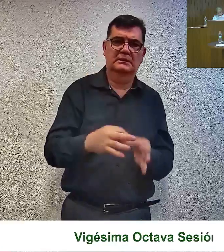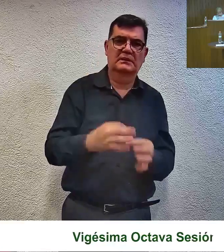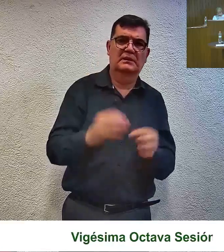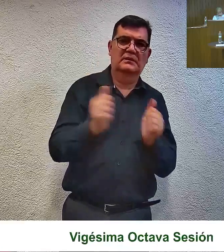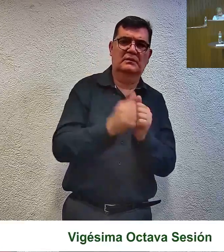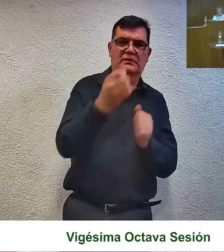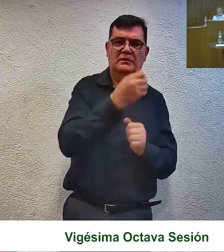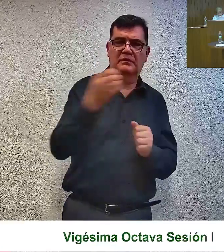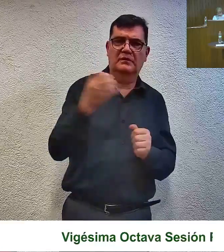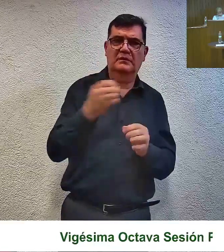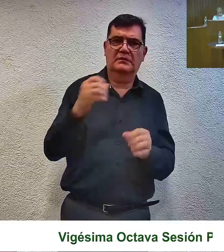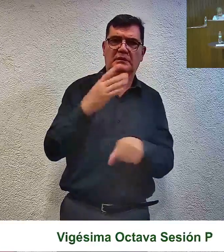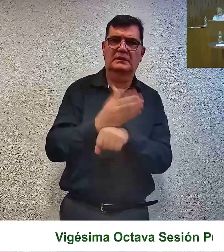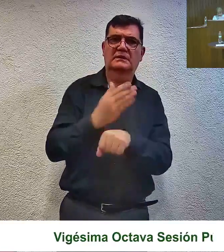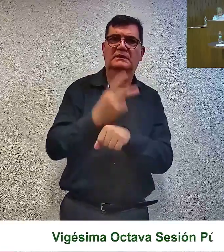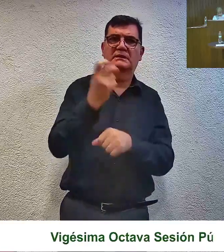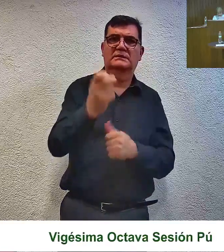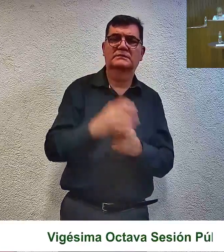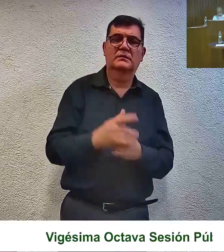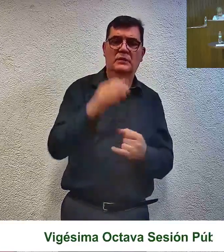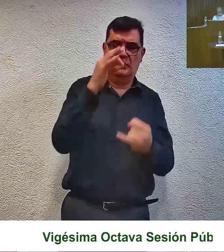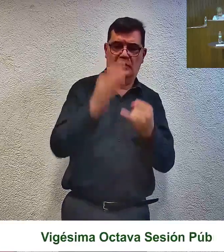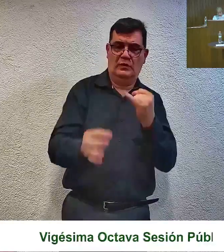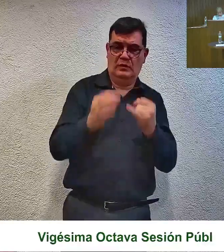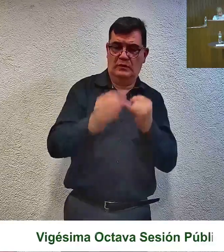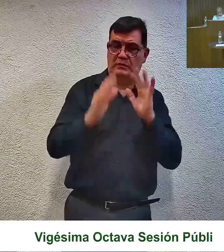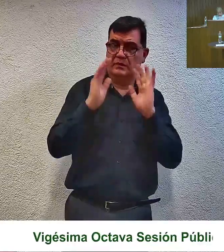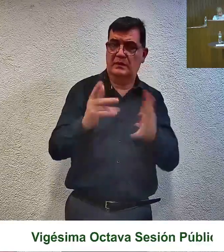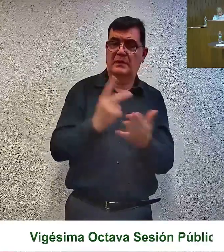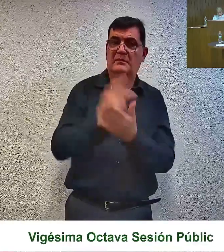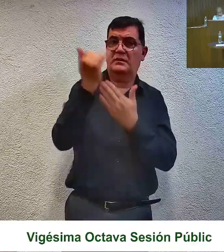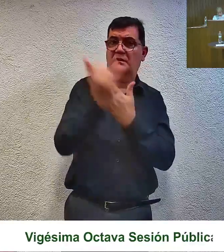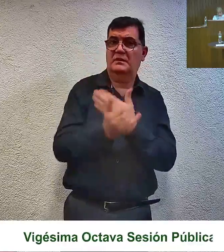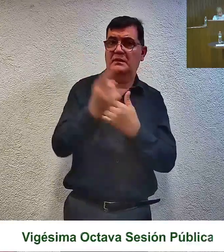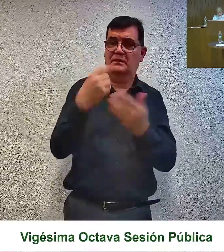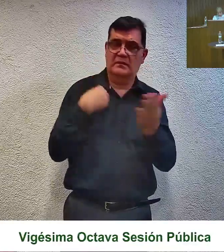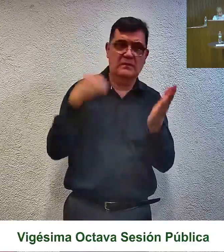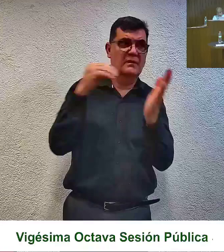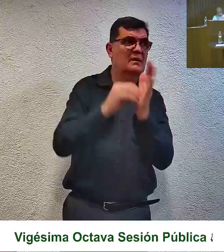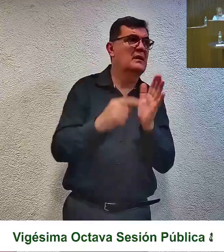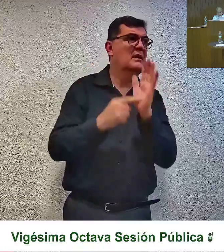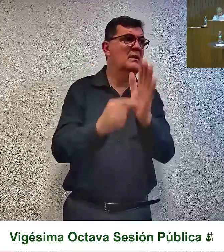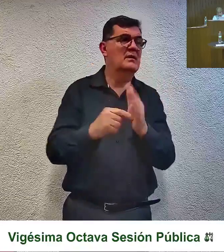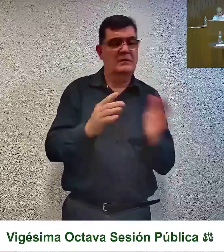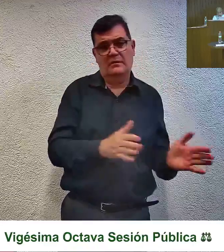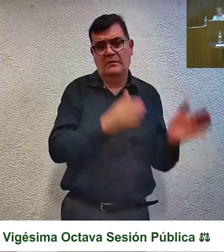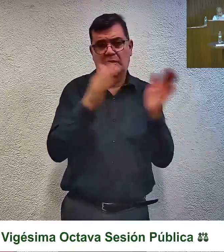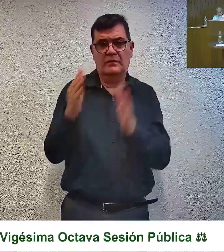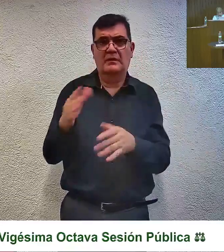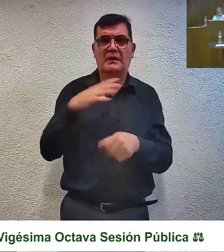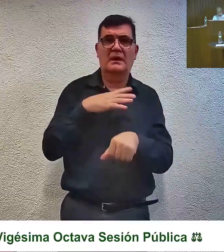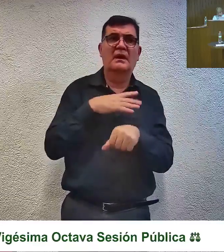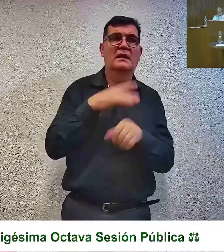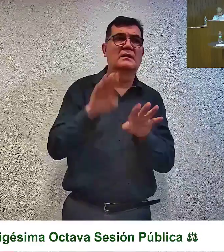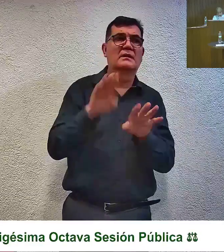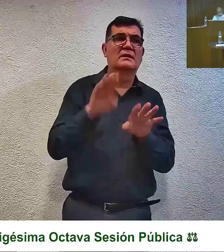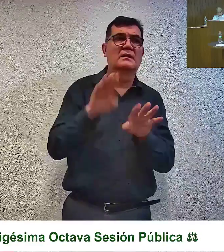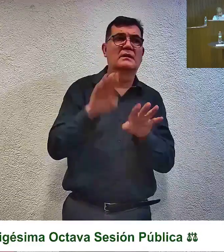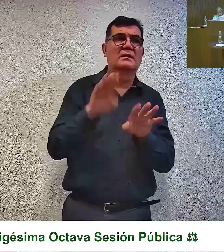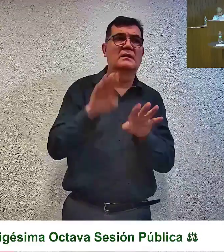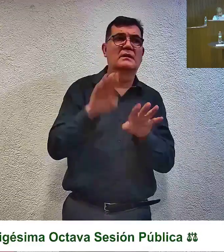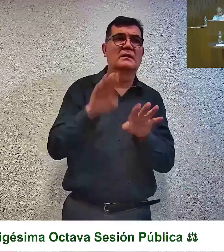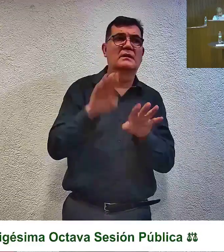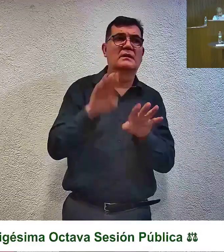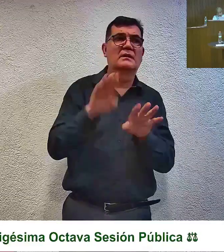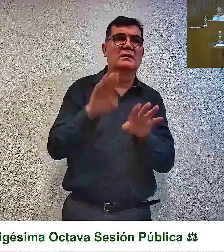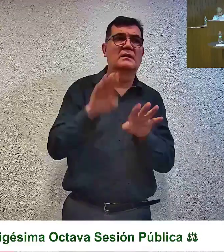la sentencia precitada. Finalmente, en el proyecto se precisa que la prórroga otorgada es de carácter excepcional, porque